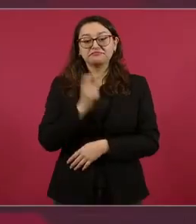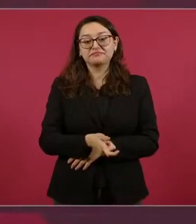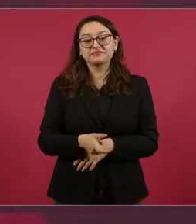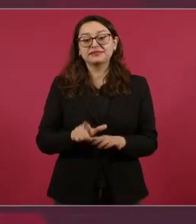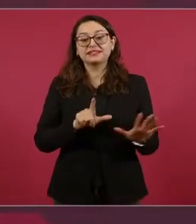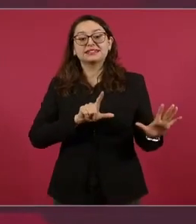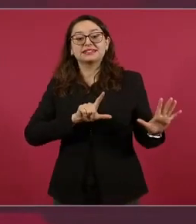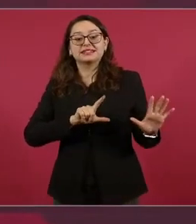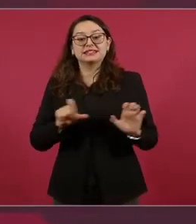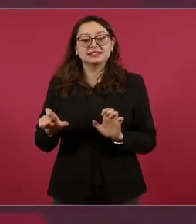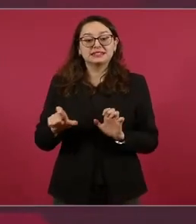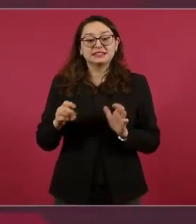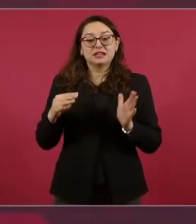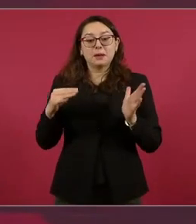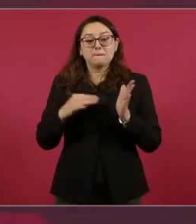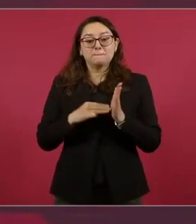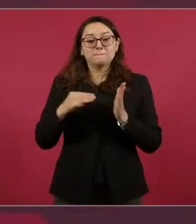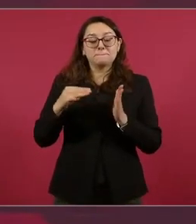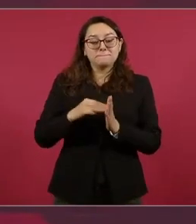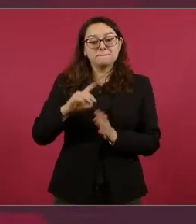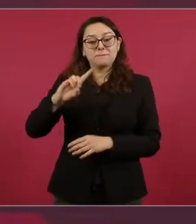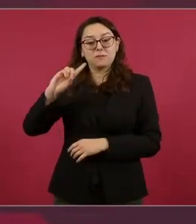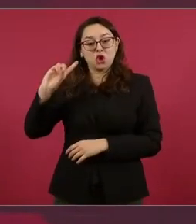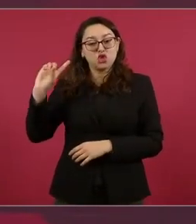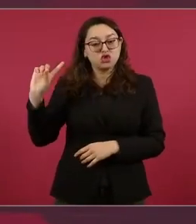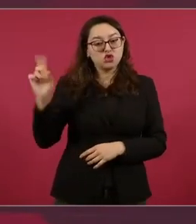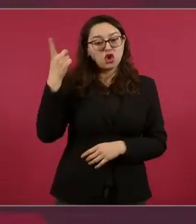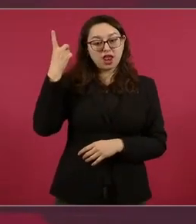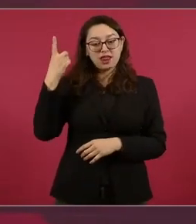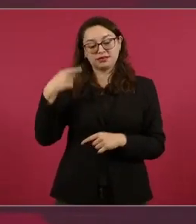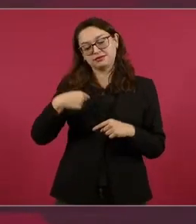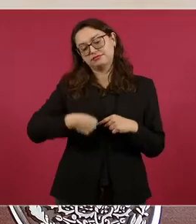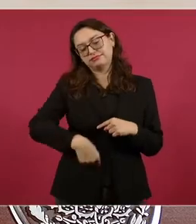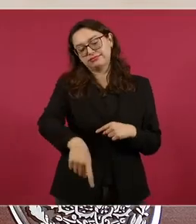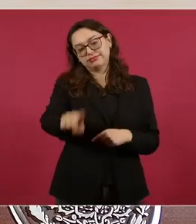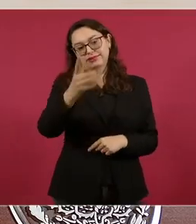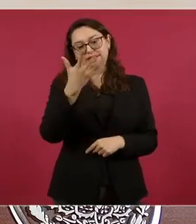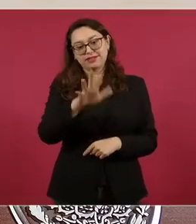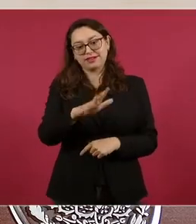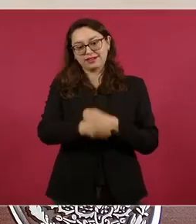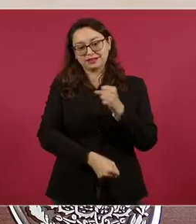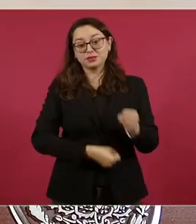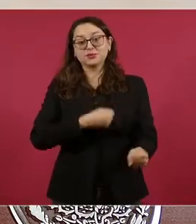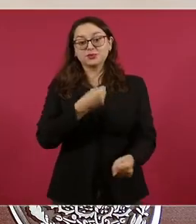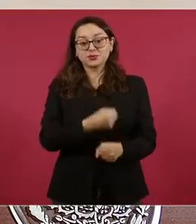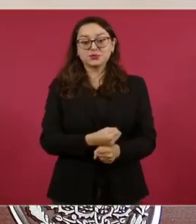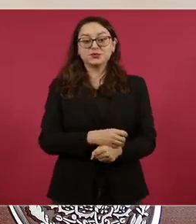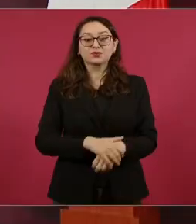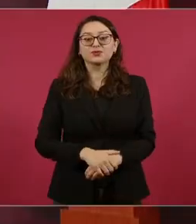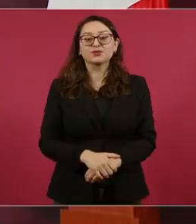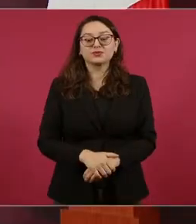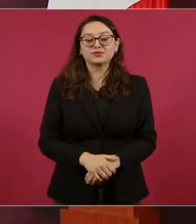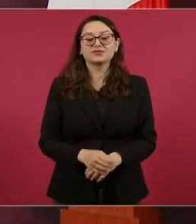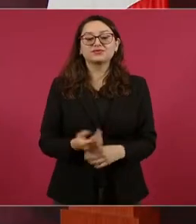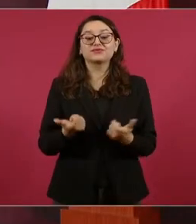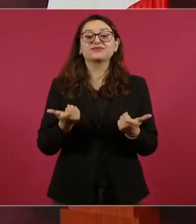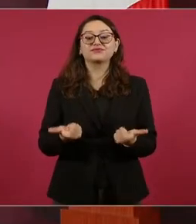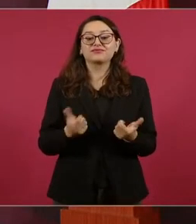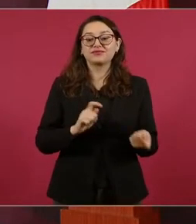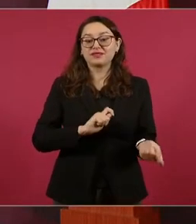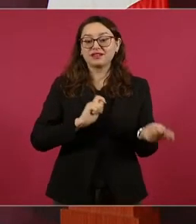dólares por 10 años ahí les dejo de tarea de cuánto es